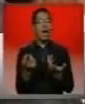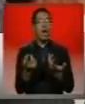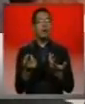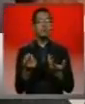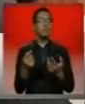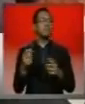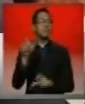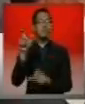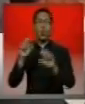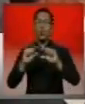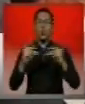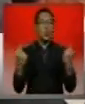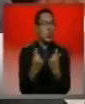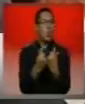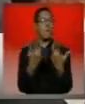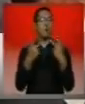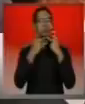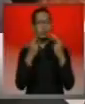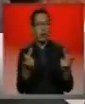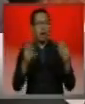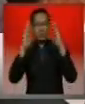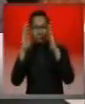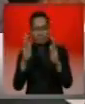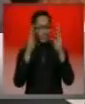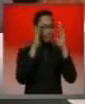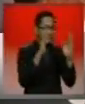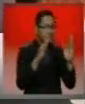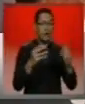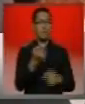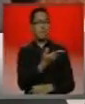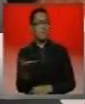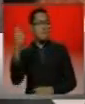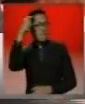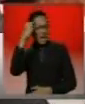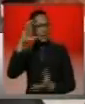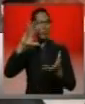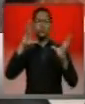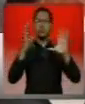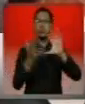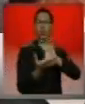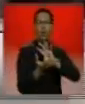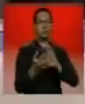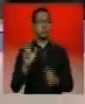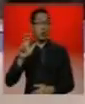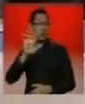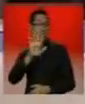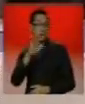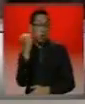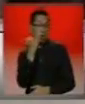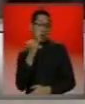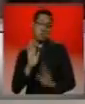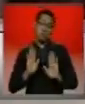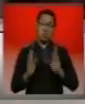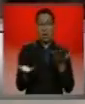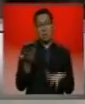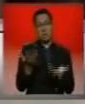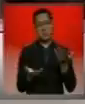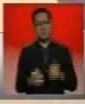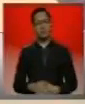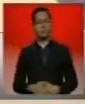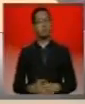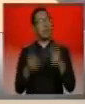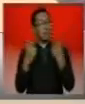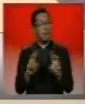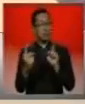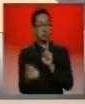sectores populares, una persona revolucionaria, sea o no de las filas de Alianza País. Aseguran haber mantenido también acercamientos